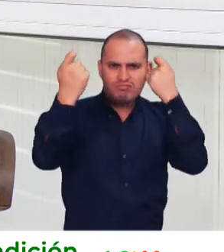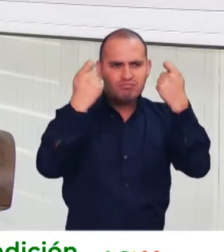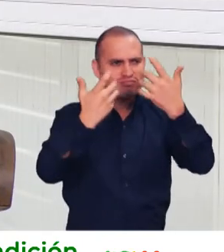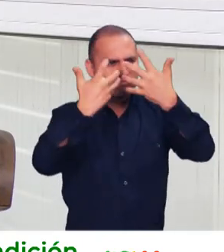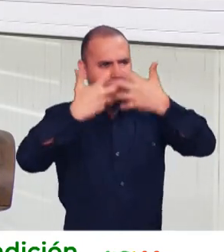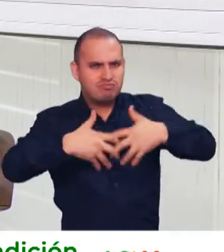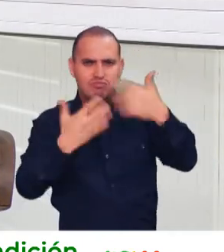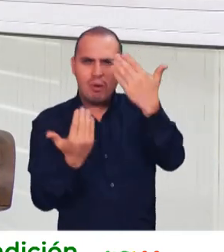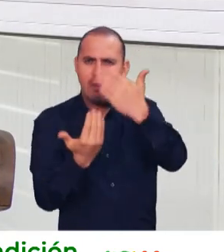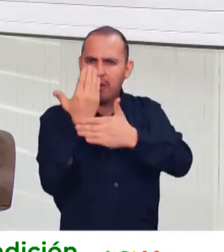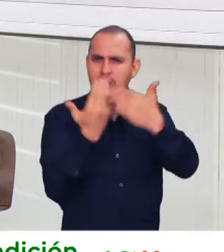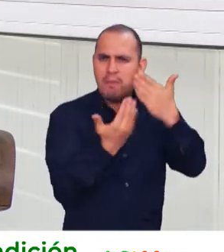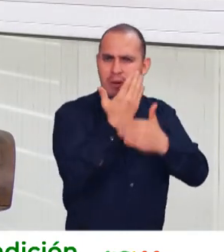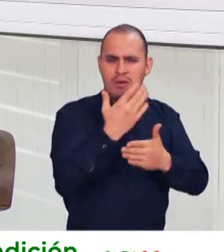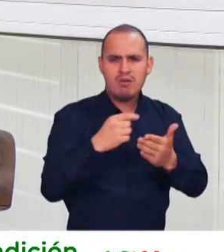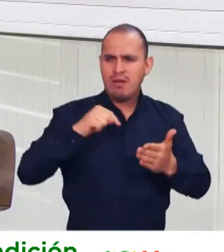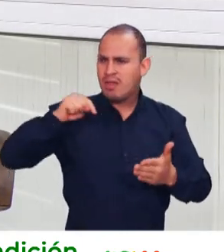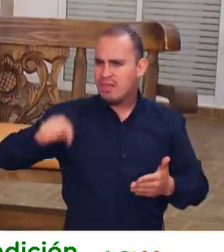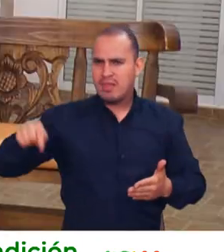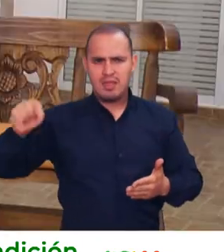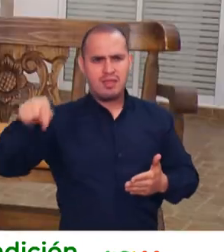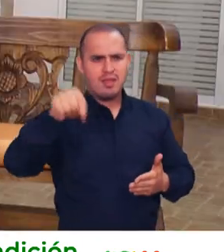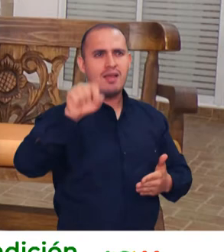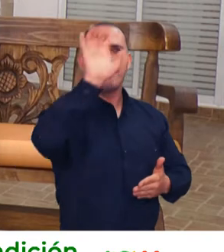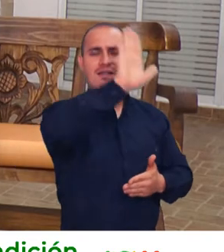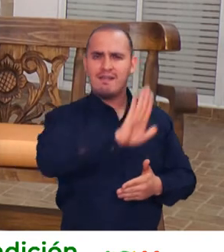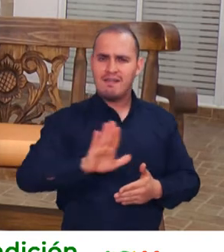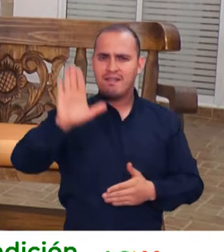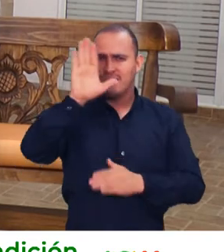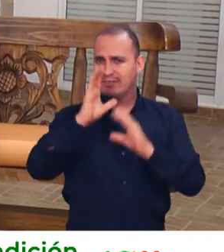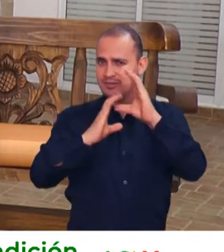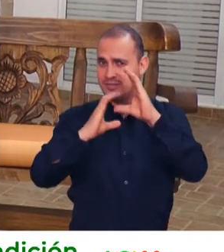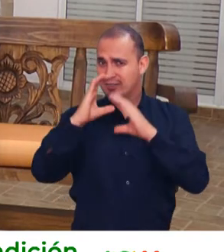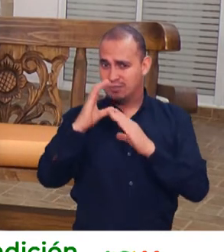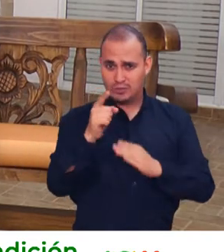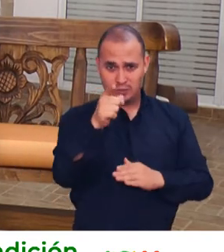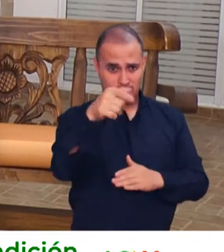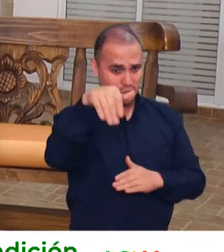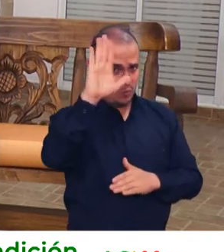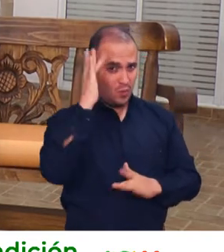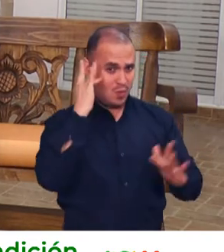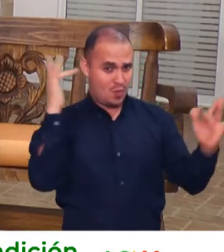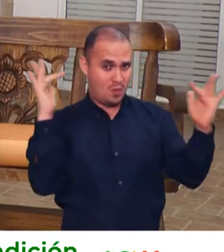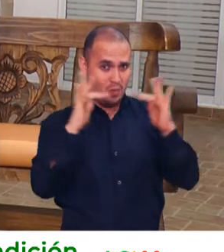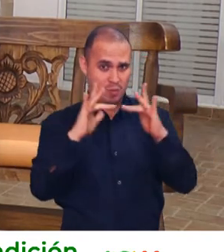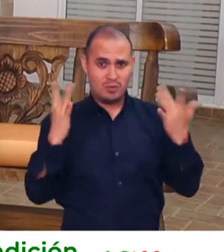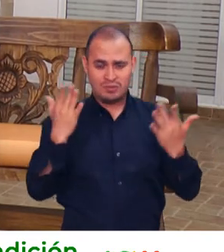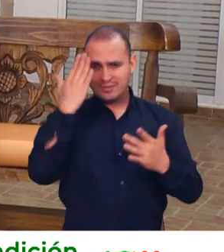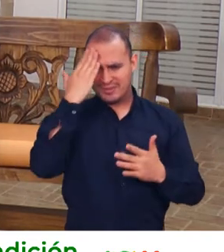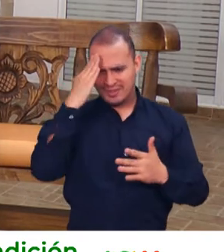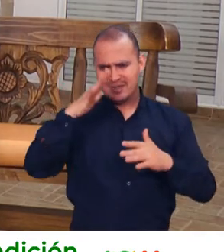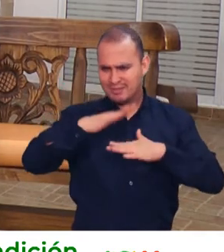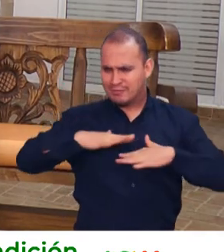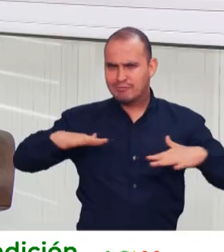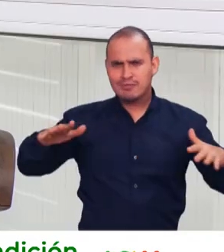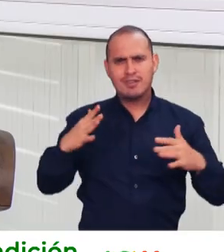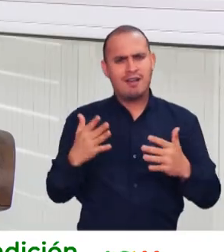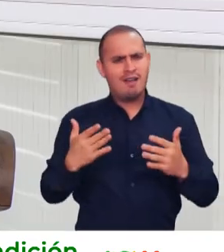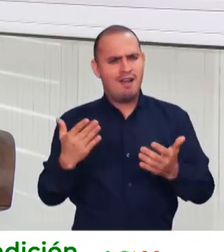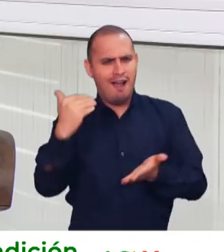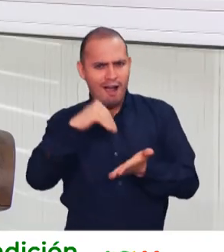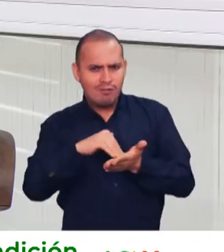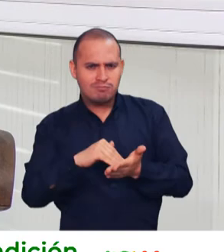para hablar del turismo en el departamento del Cauca? Escenarios con los que nos las hemos